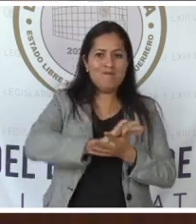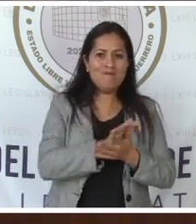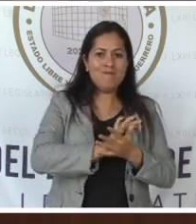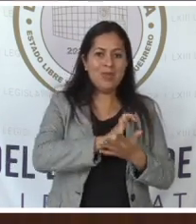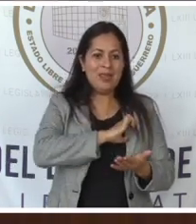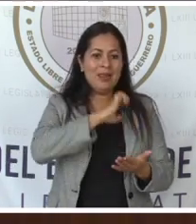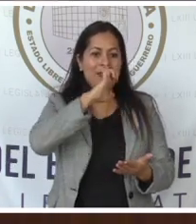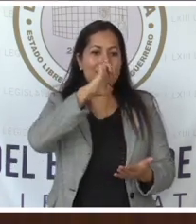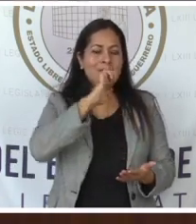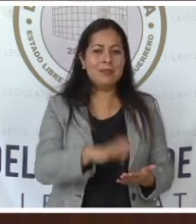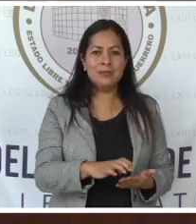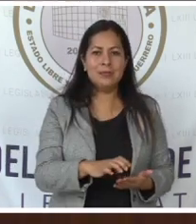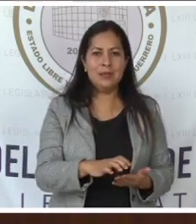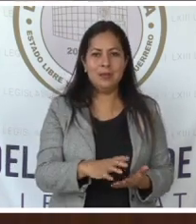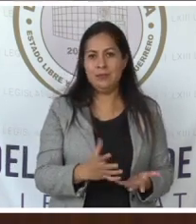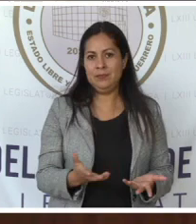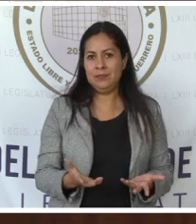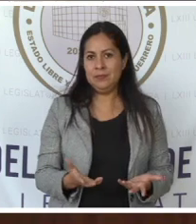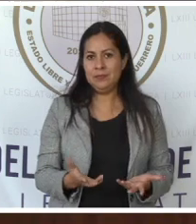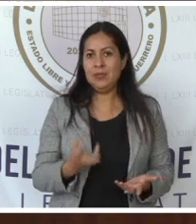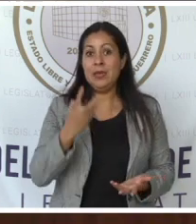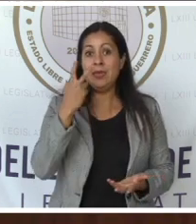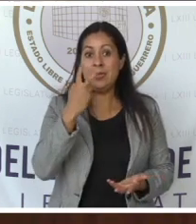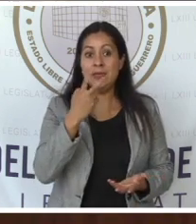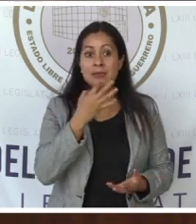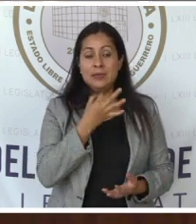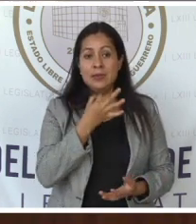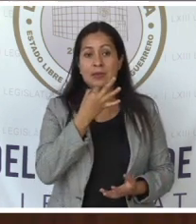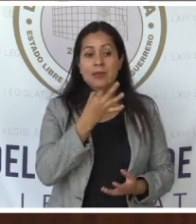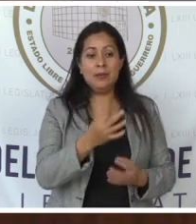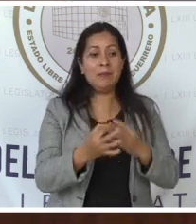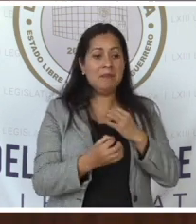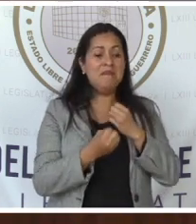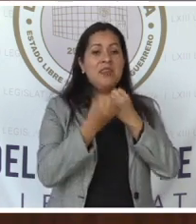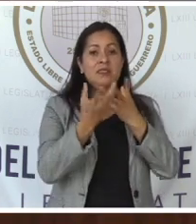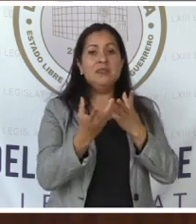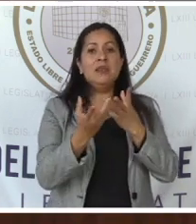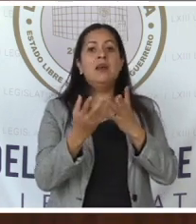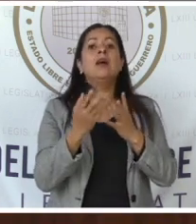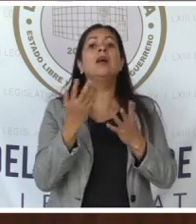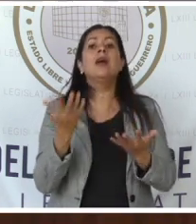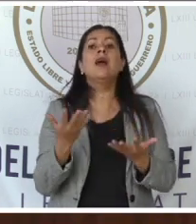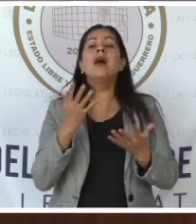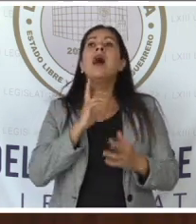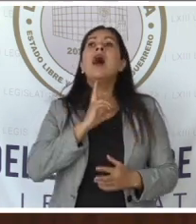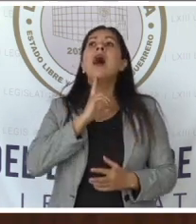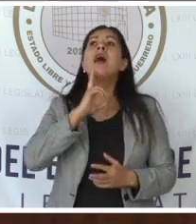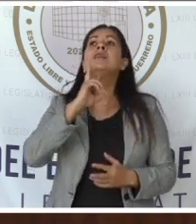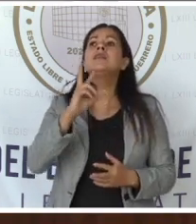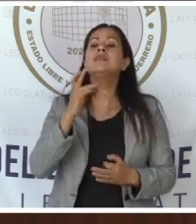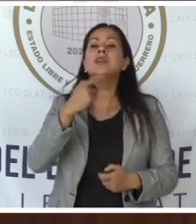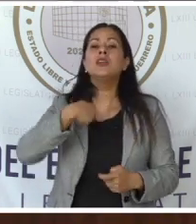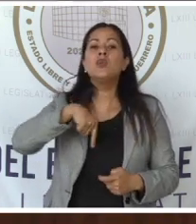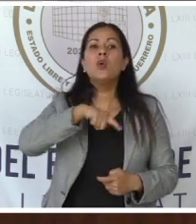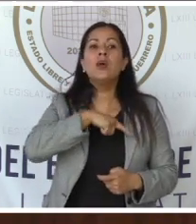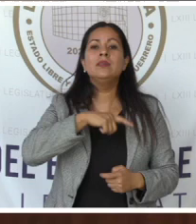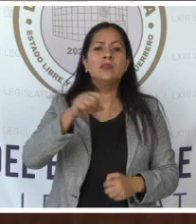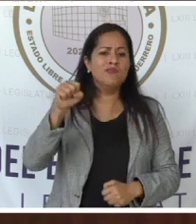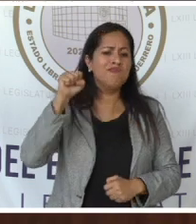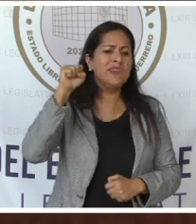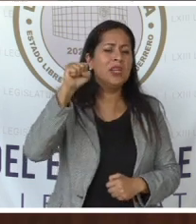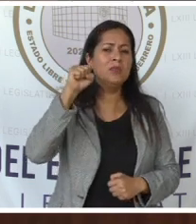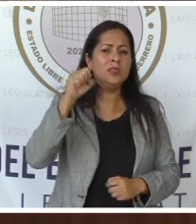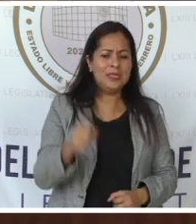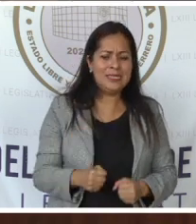la discriminación racial. Este mensaje anima a alzar nuestras voces y manifestarnos de